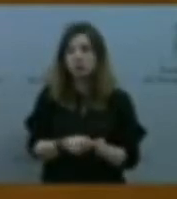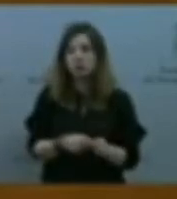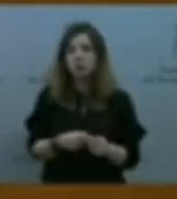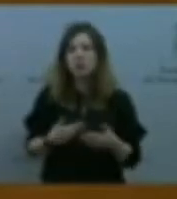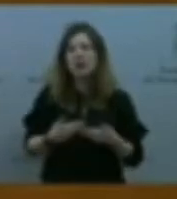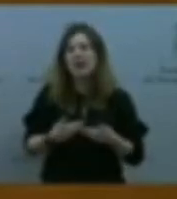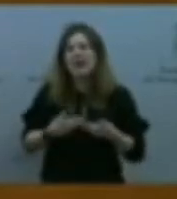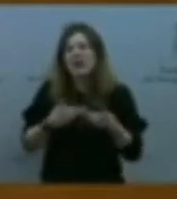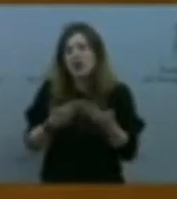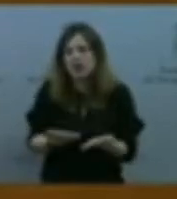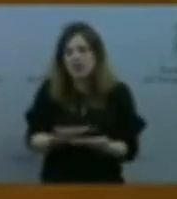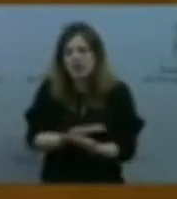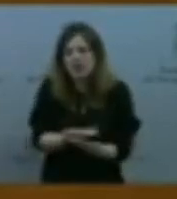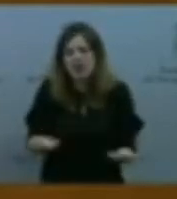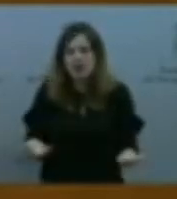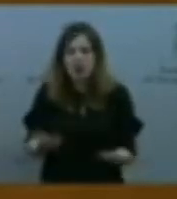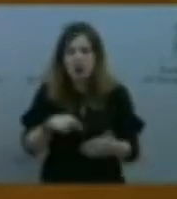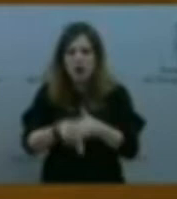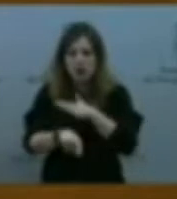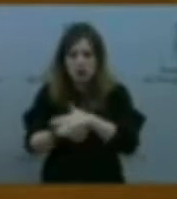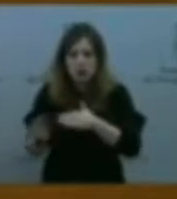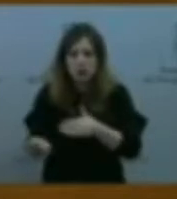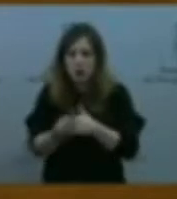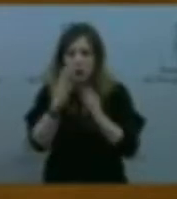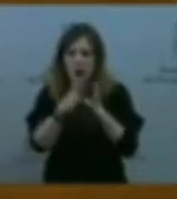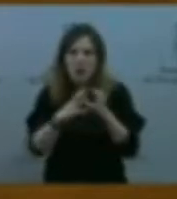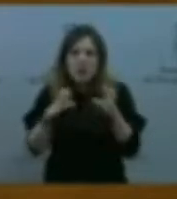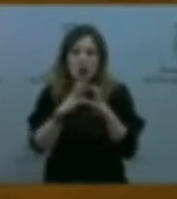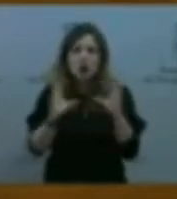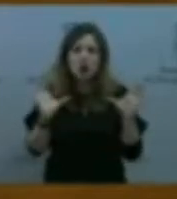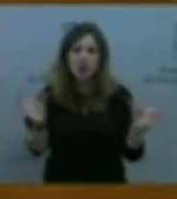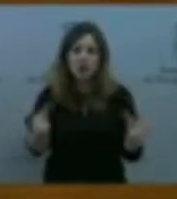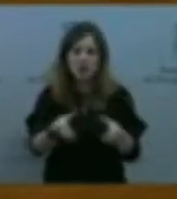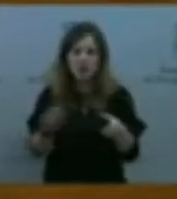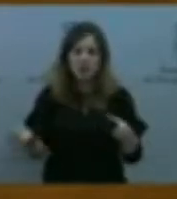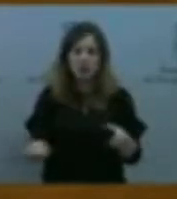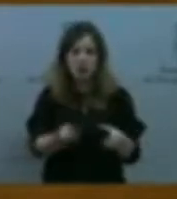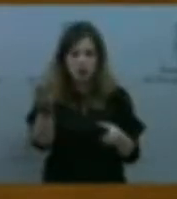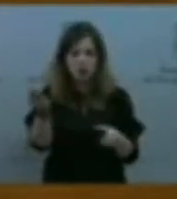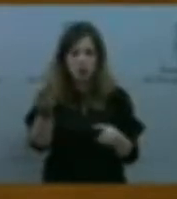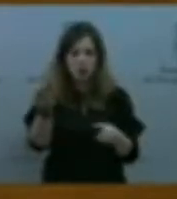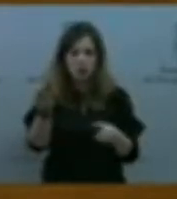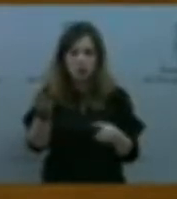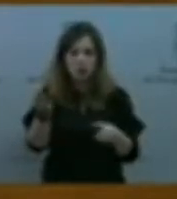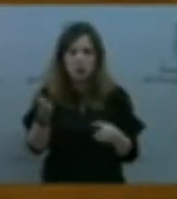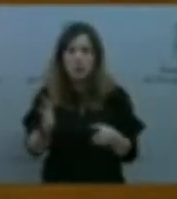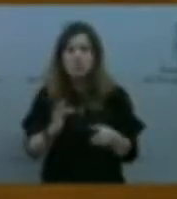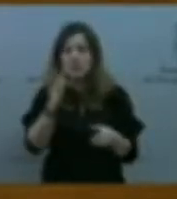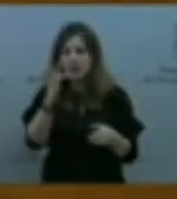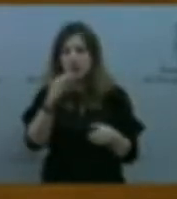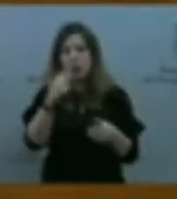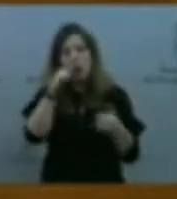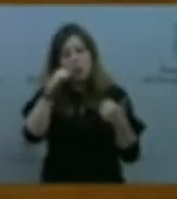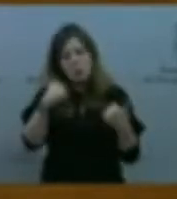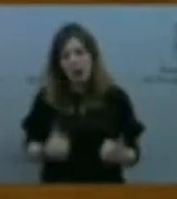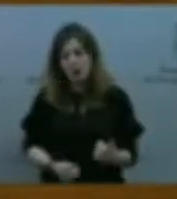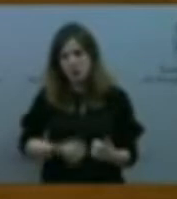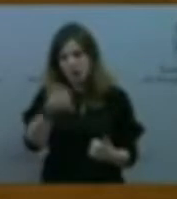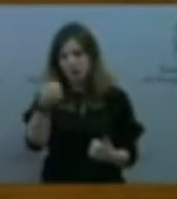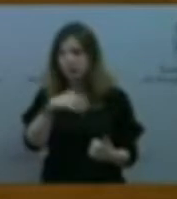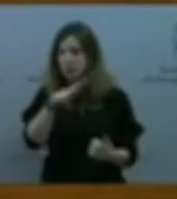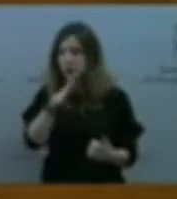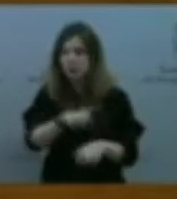más ambición colectiva y, desde luego, muchísimo más humana, porque la inmensa mayoría de los